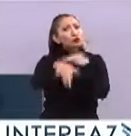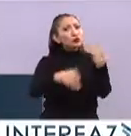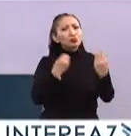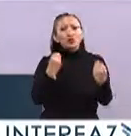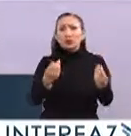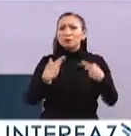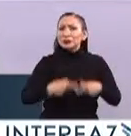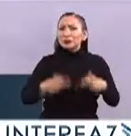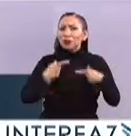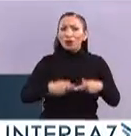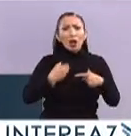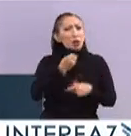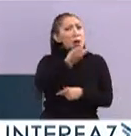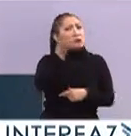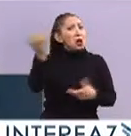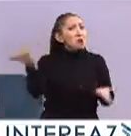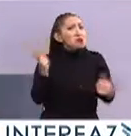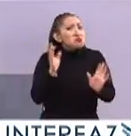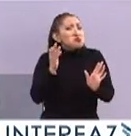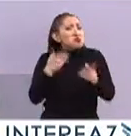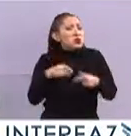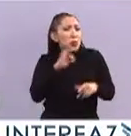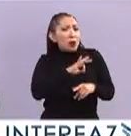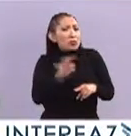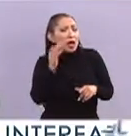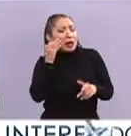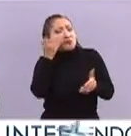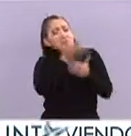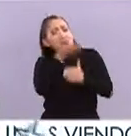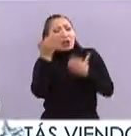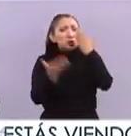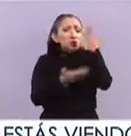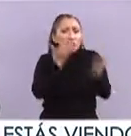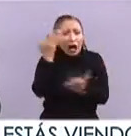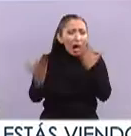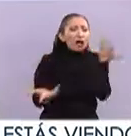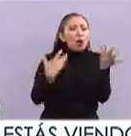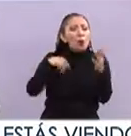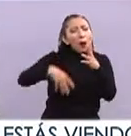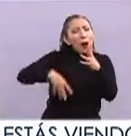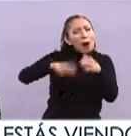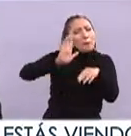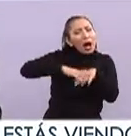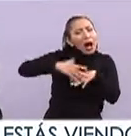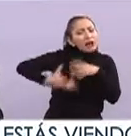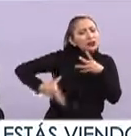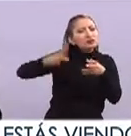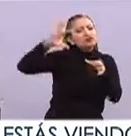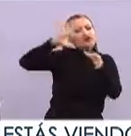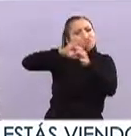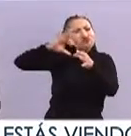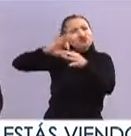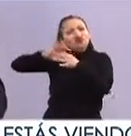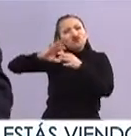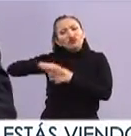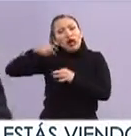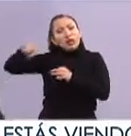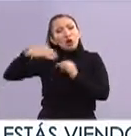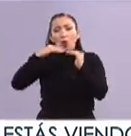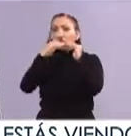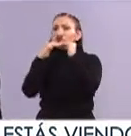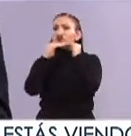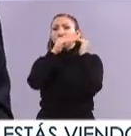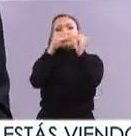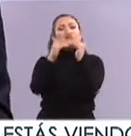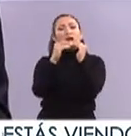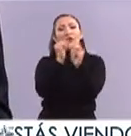puede cualquiera persona pues ponerse en ello, ponerse a estudiar, ponerse a complementar, porque parte de ello es precisamente democratizar